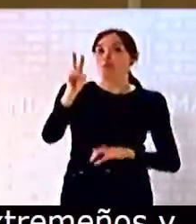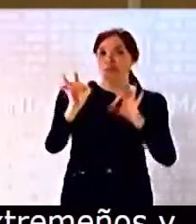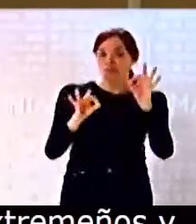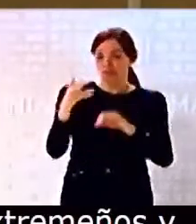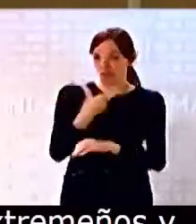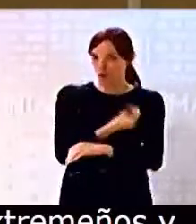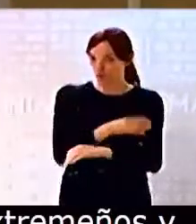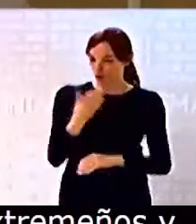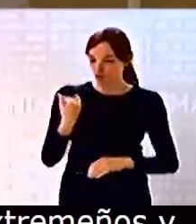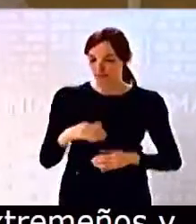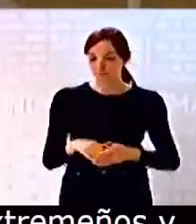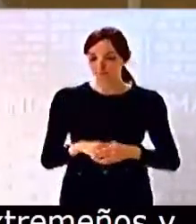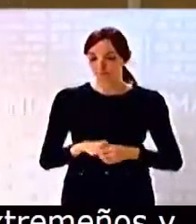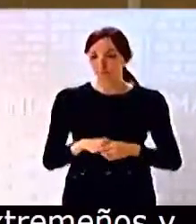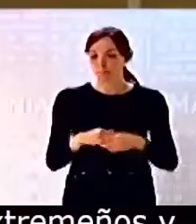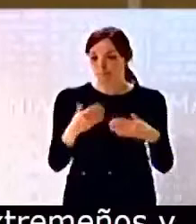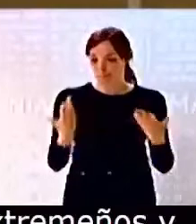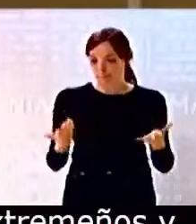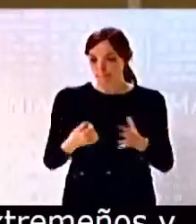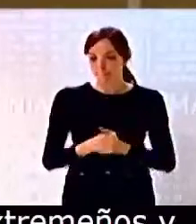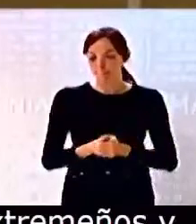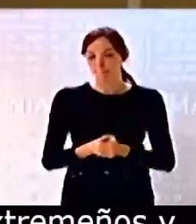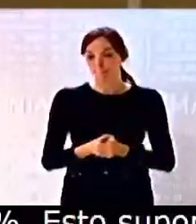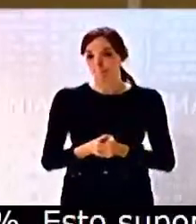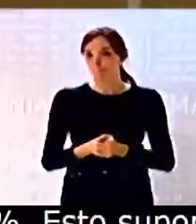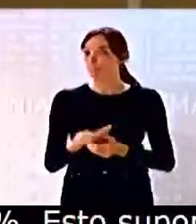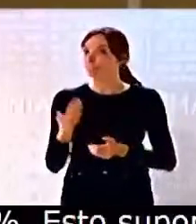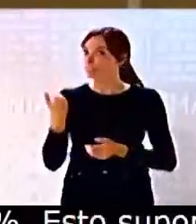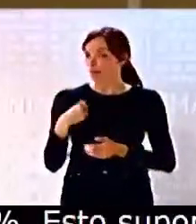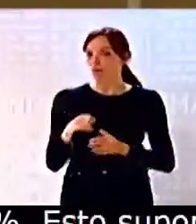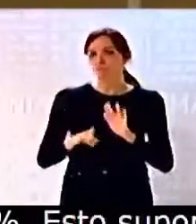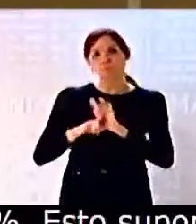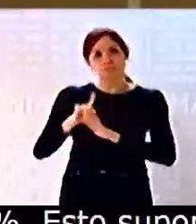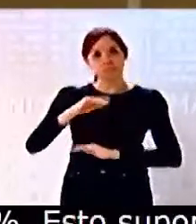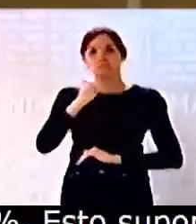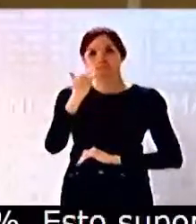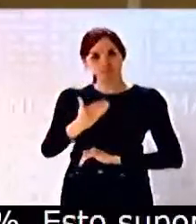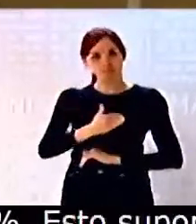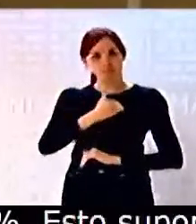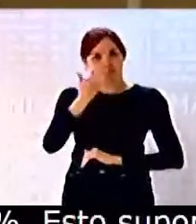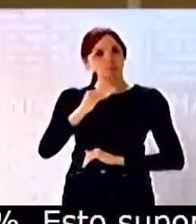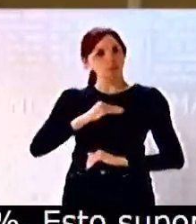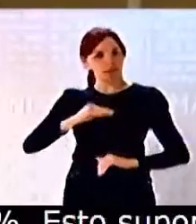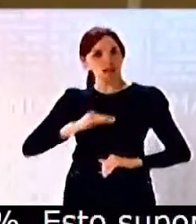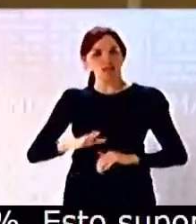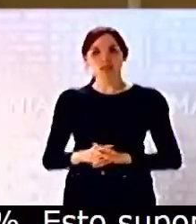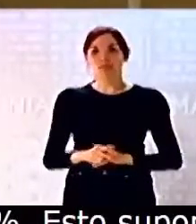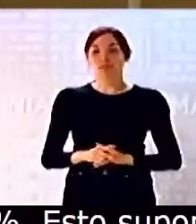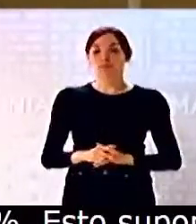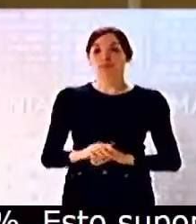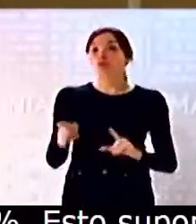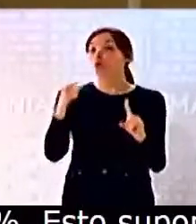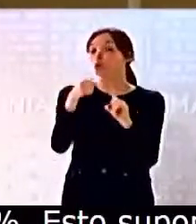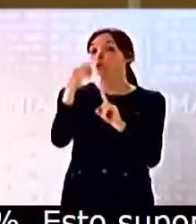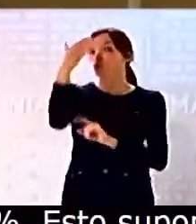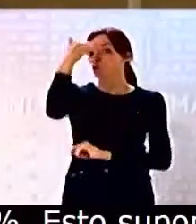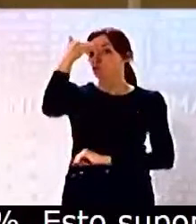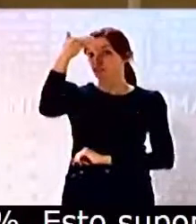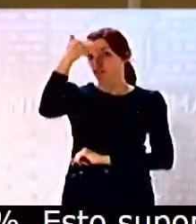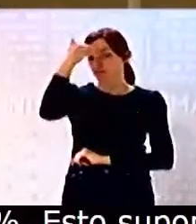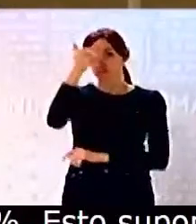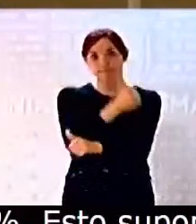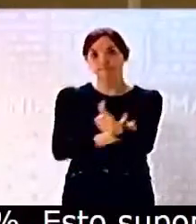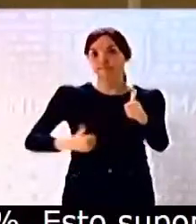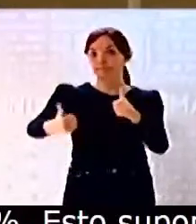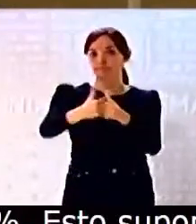Esto supone que ya llevamos un avance en esos grupos etarios. Es un objetivo fundamental, y así